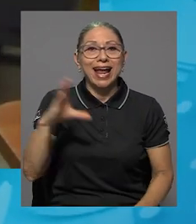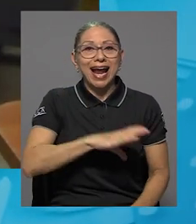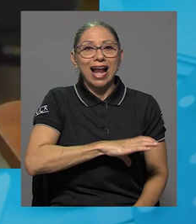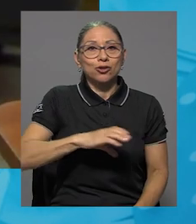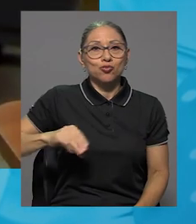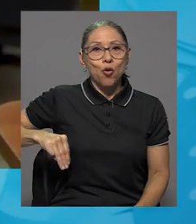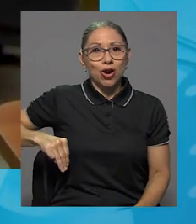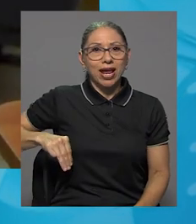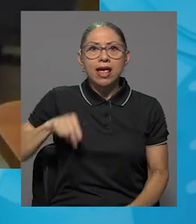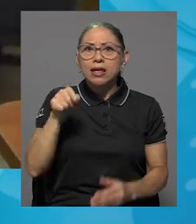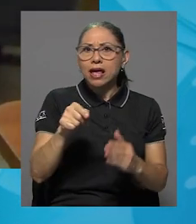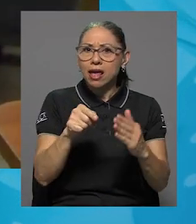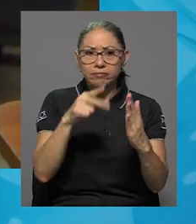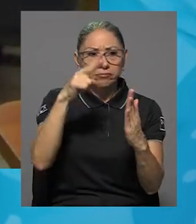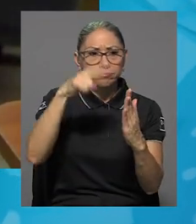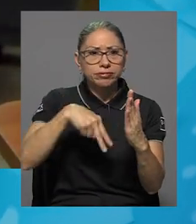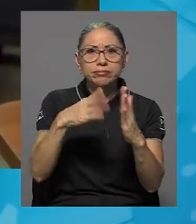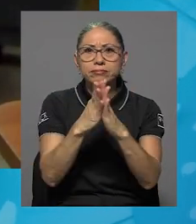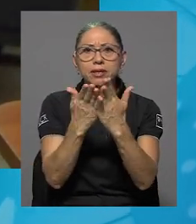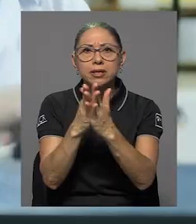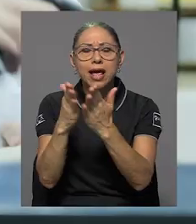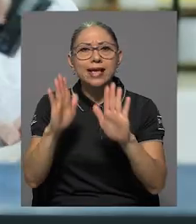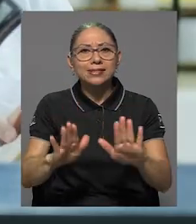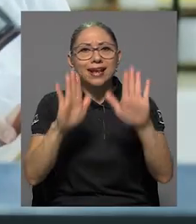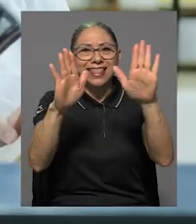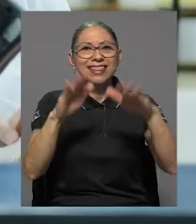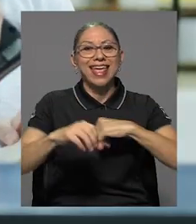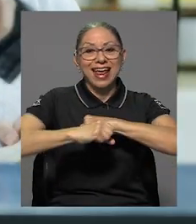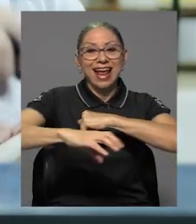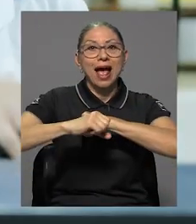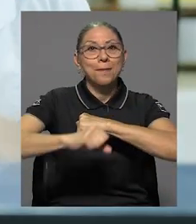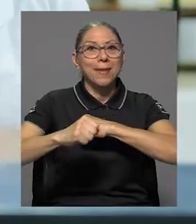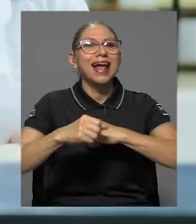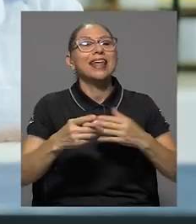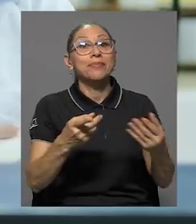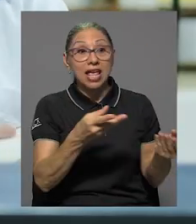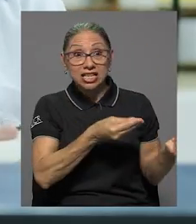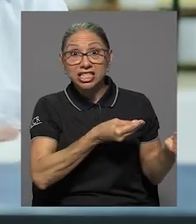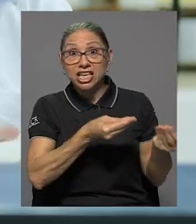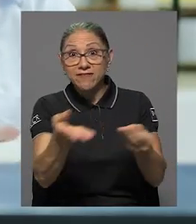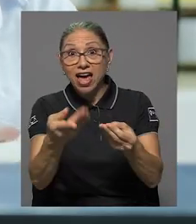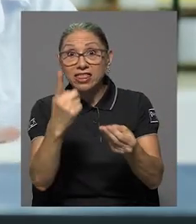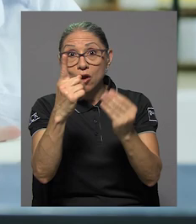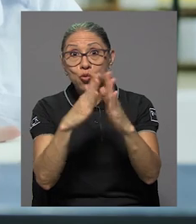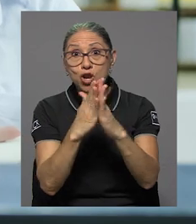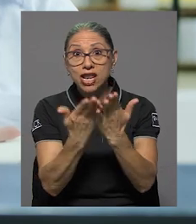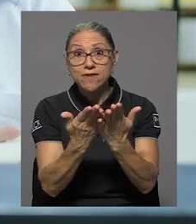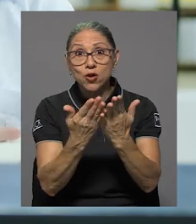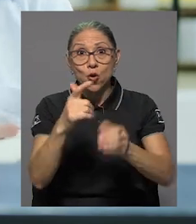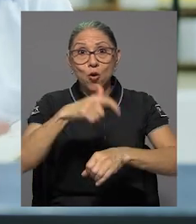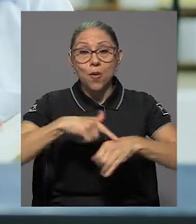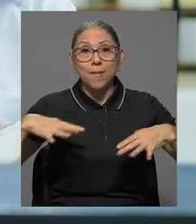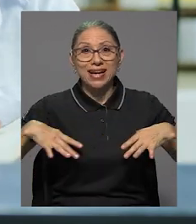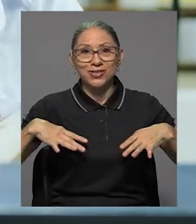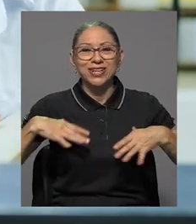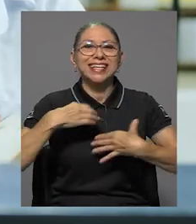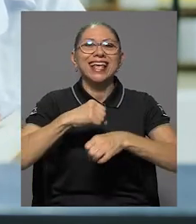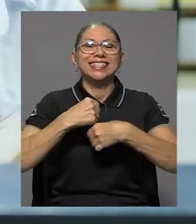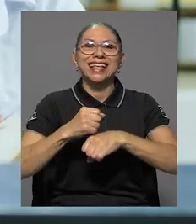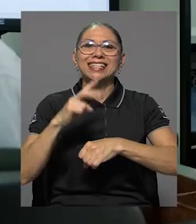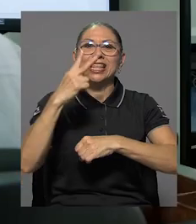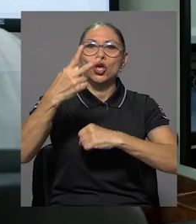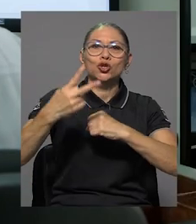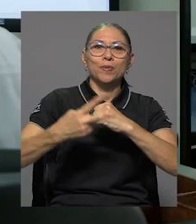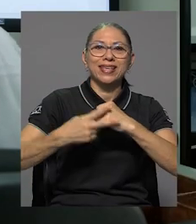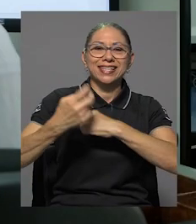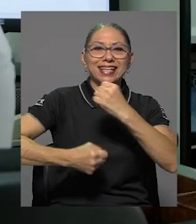de paso es una colección de literatura excelente. La campaña Llévate un libro de vacaciones se desarrolla dos veces al